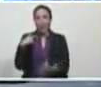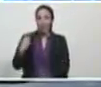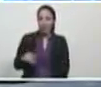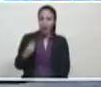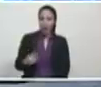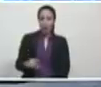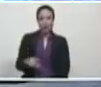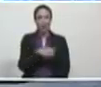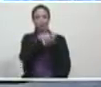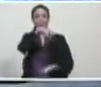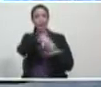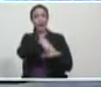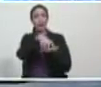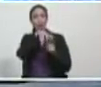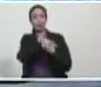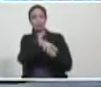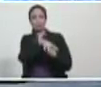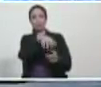ser esclavos de nadie.